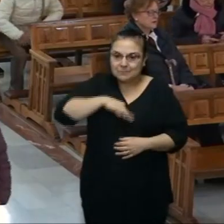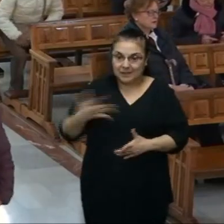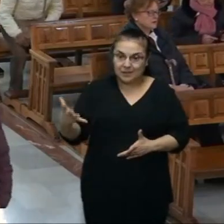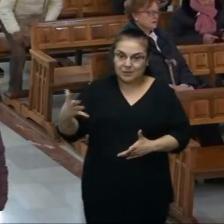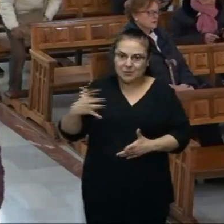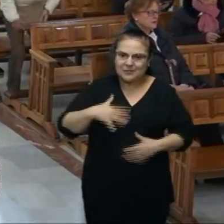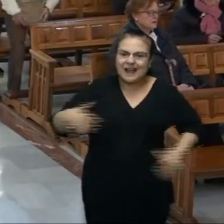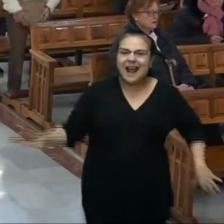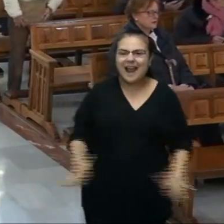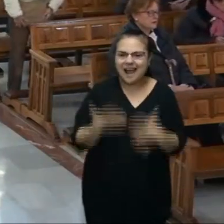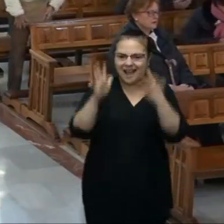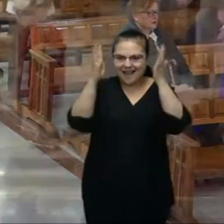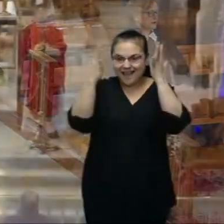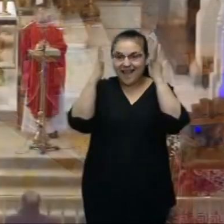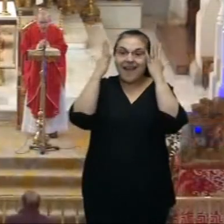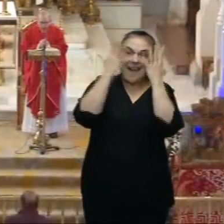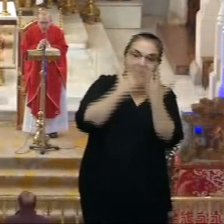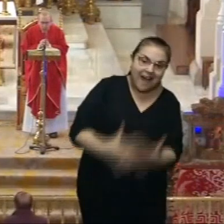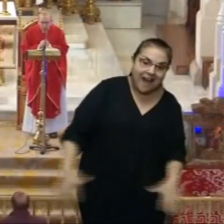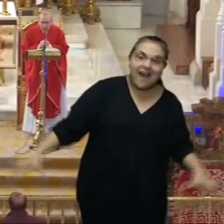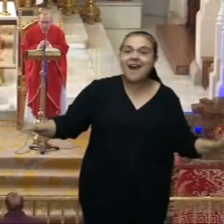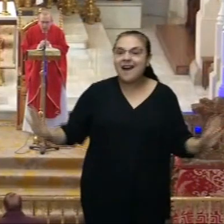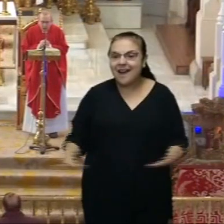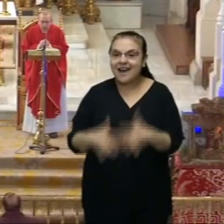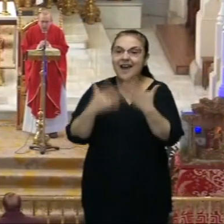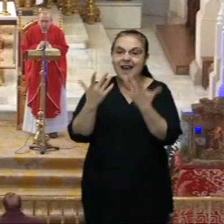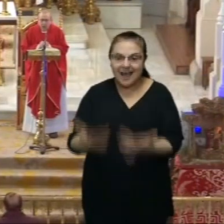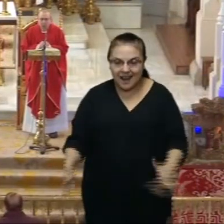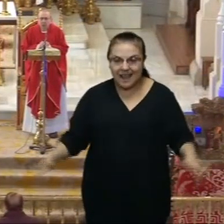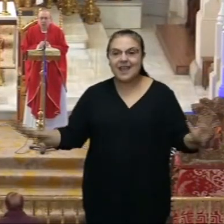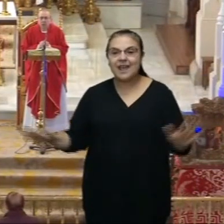A tus manos, Señor, encomiendo mi espíritu. Aleluya.